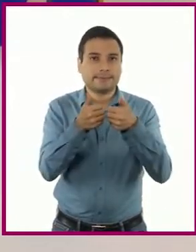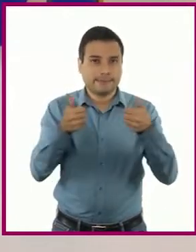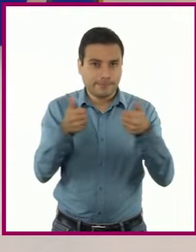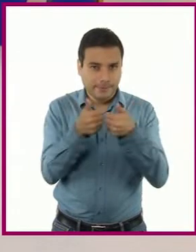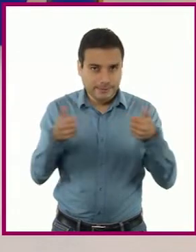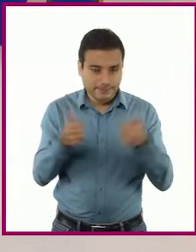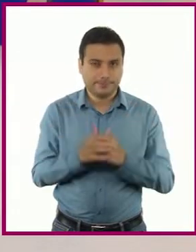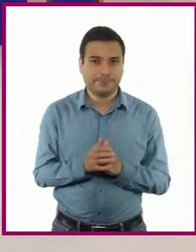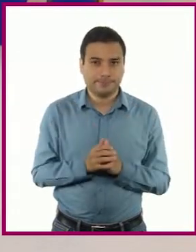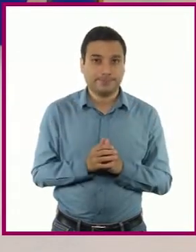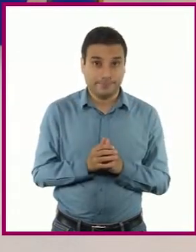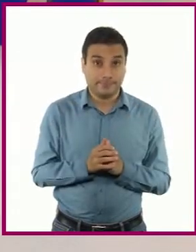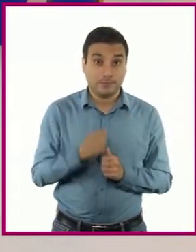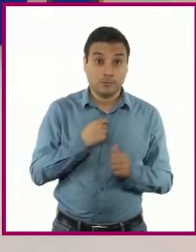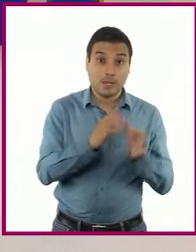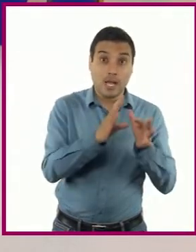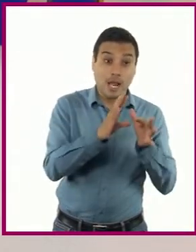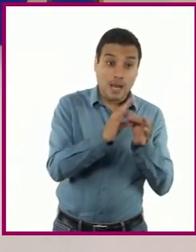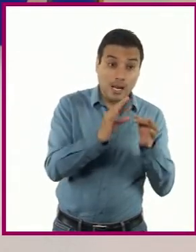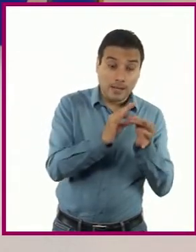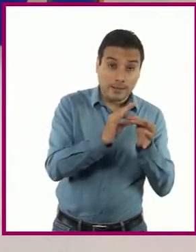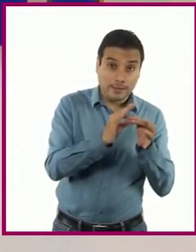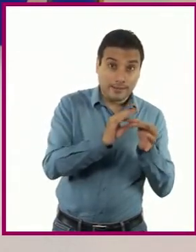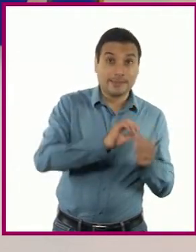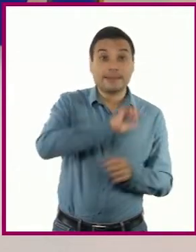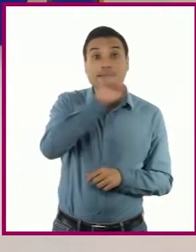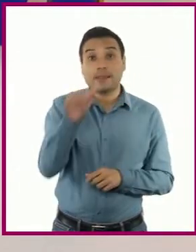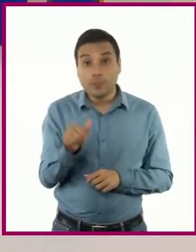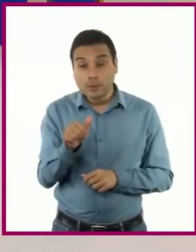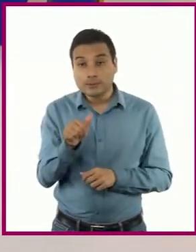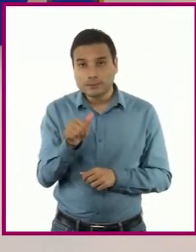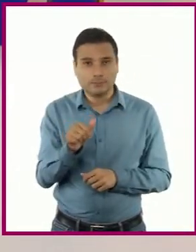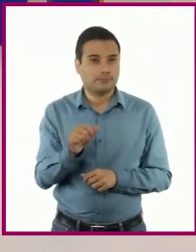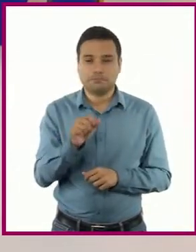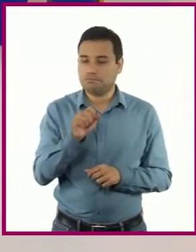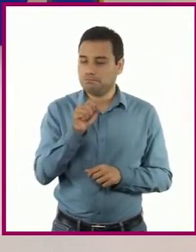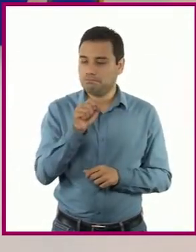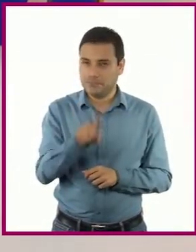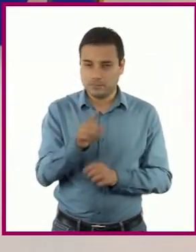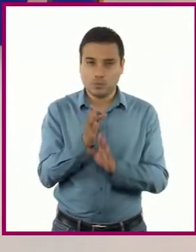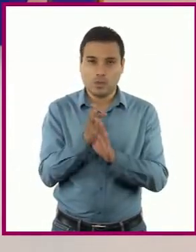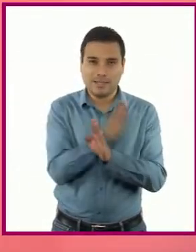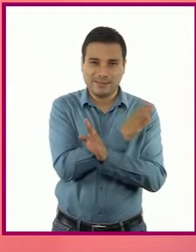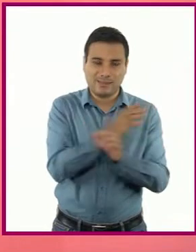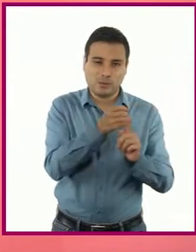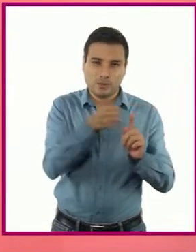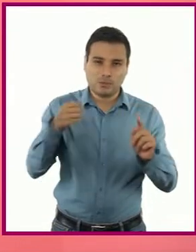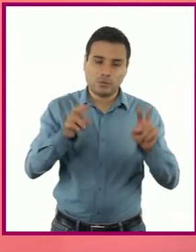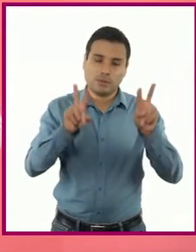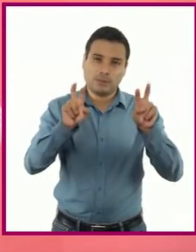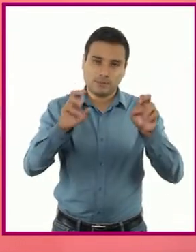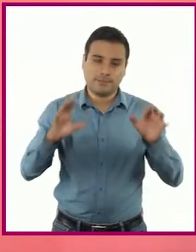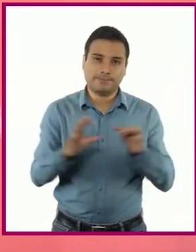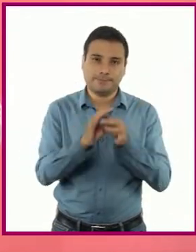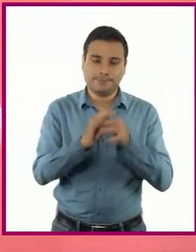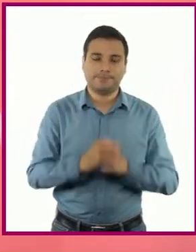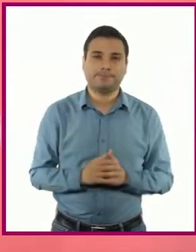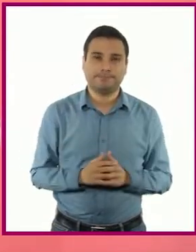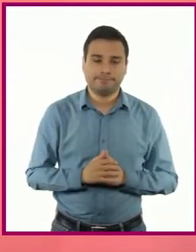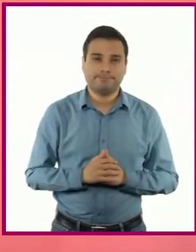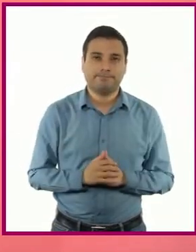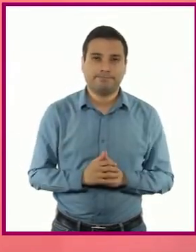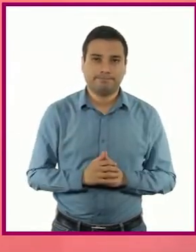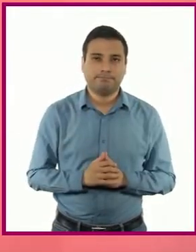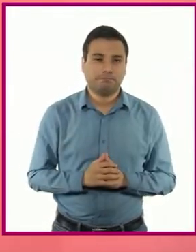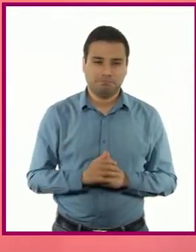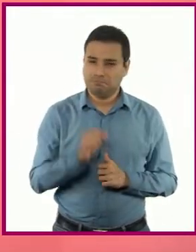que lo que sigue en el párrafo tiene relación directa con la oración anterior. Es decir, que se